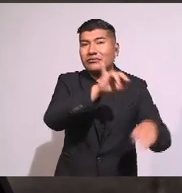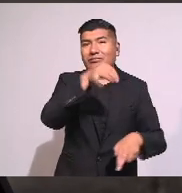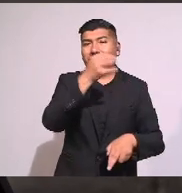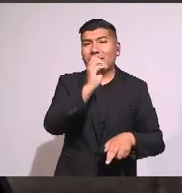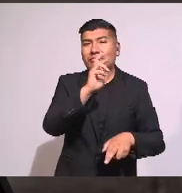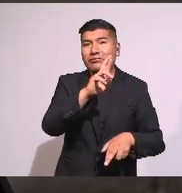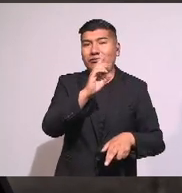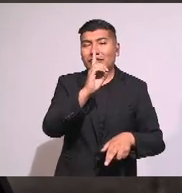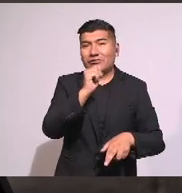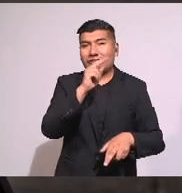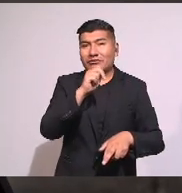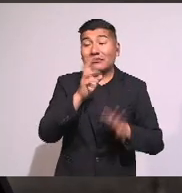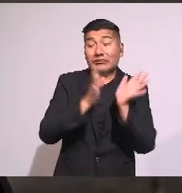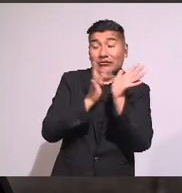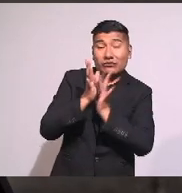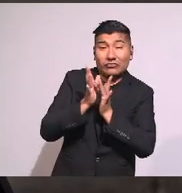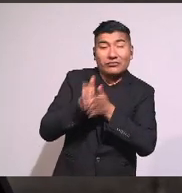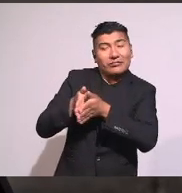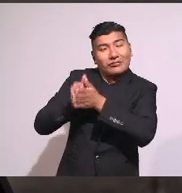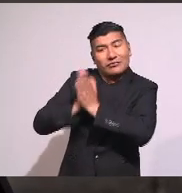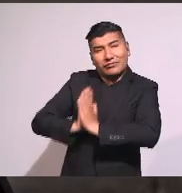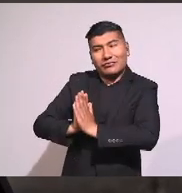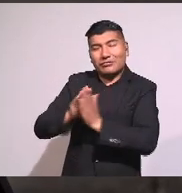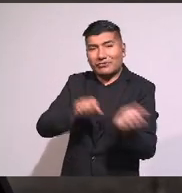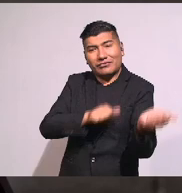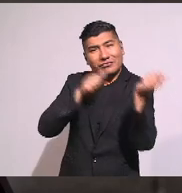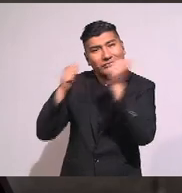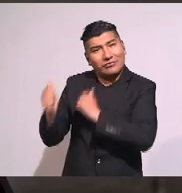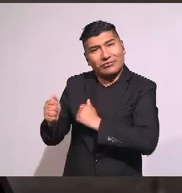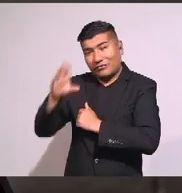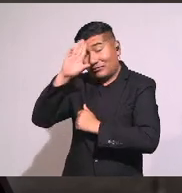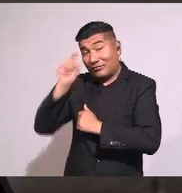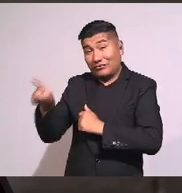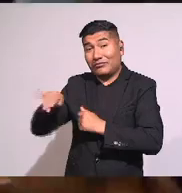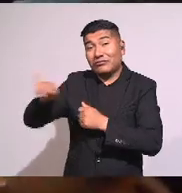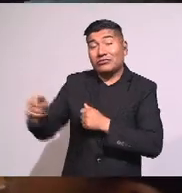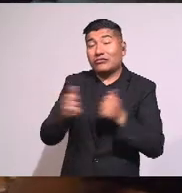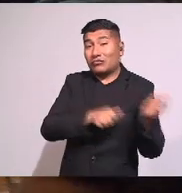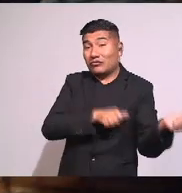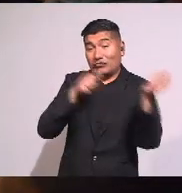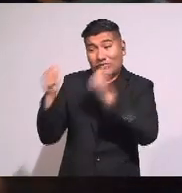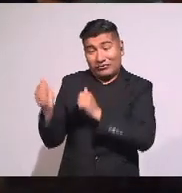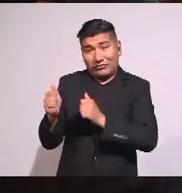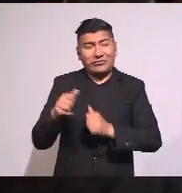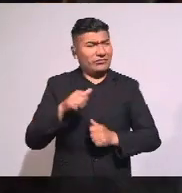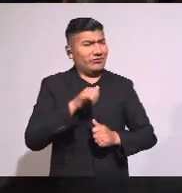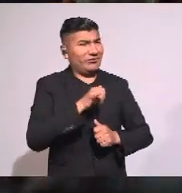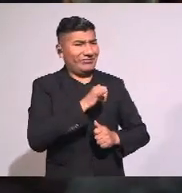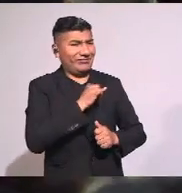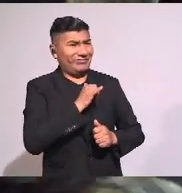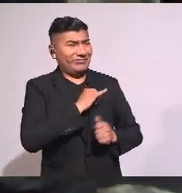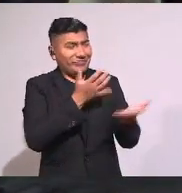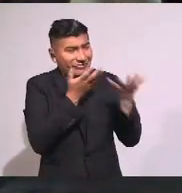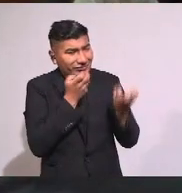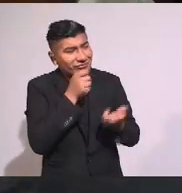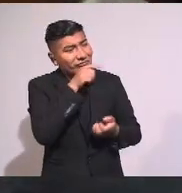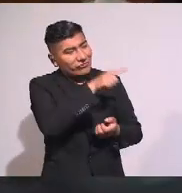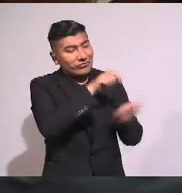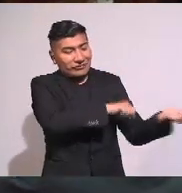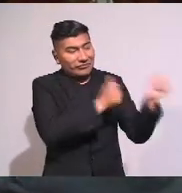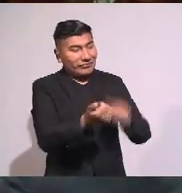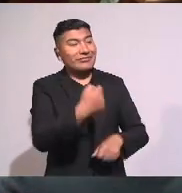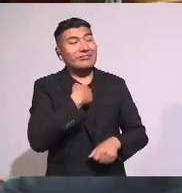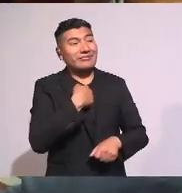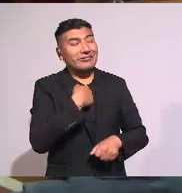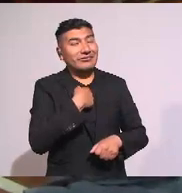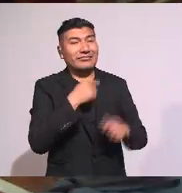pide ser bautizado por su primo Juan. Juan protesta y dice que él es quien debería ser